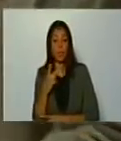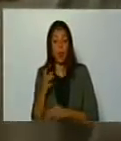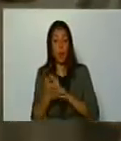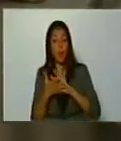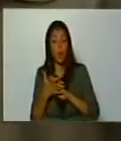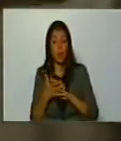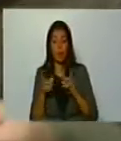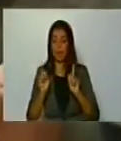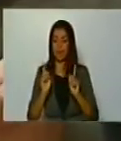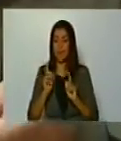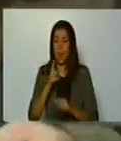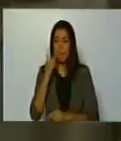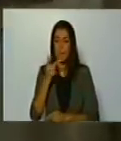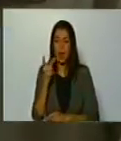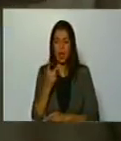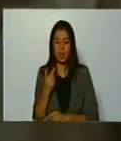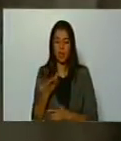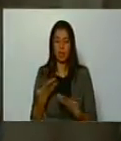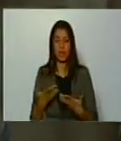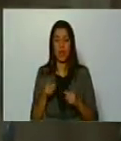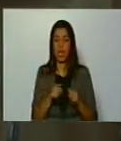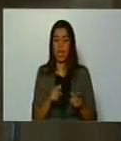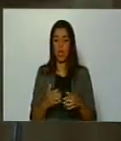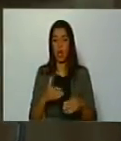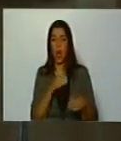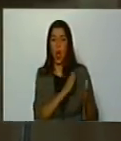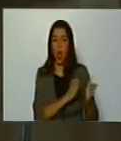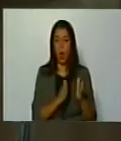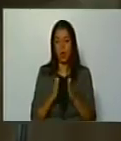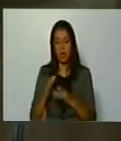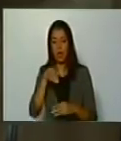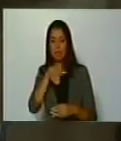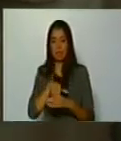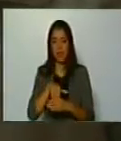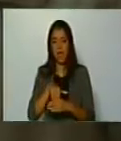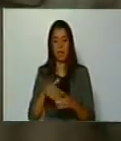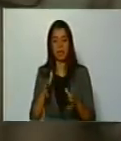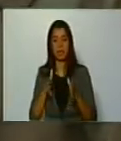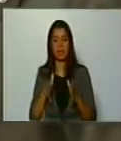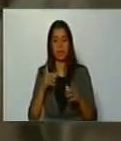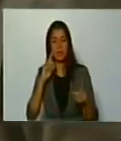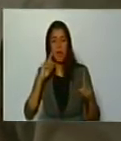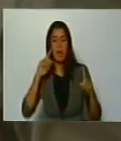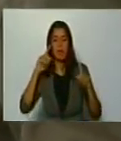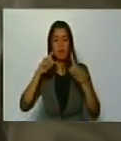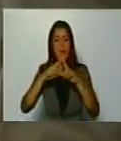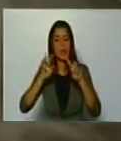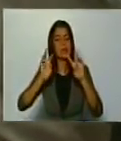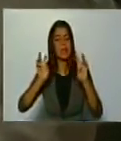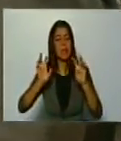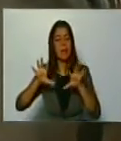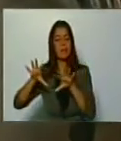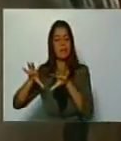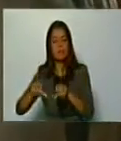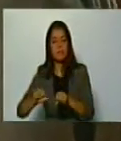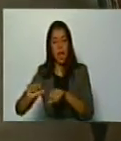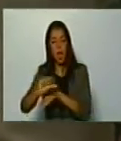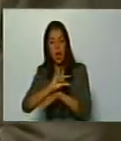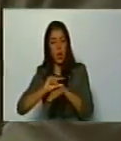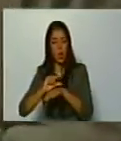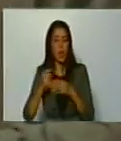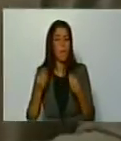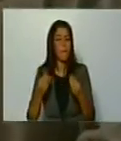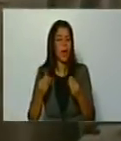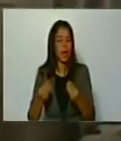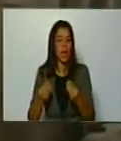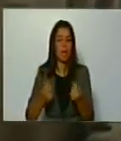si fuese político, se organizarían para ganar unas elecciones. El tema de ellos es el poder. ¿El poder para qué? Para entregar este país al